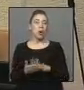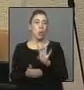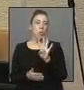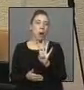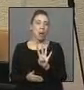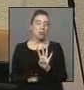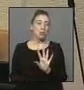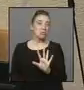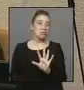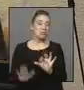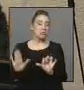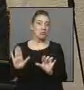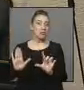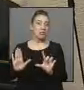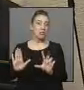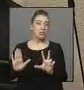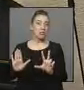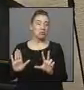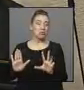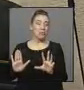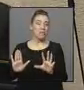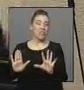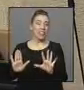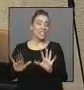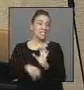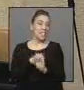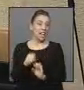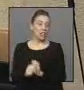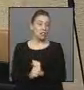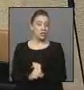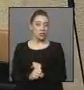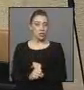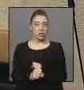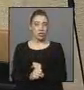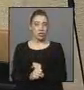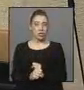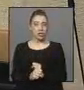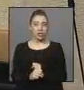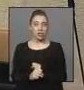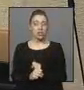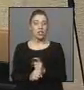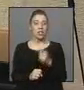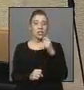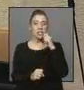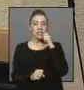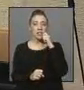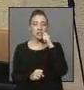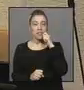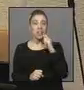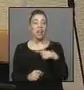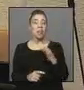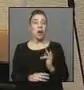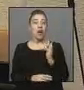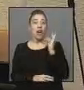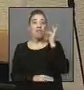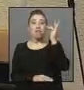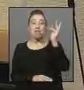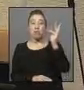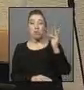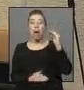5, 6, 7, 8, 9 o 10 años es un adulto que no ocupará